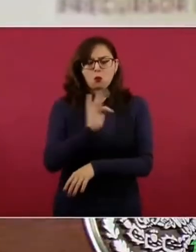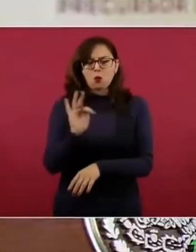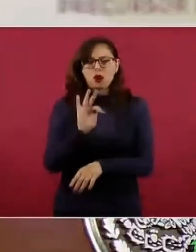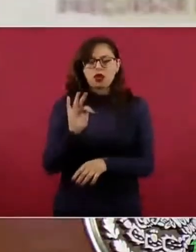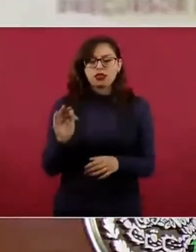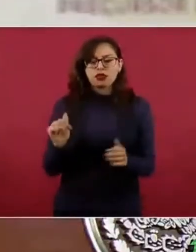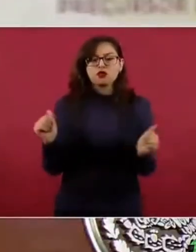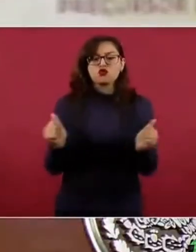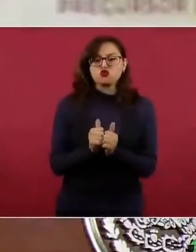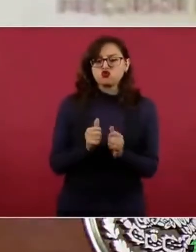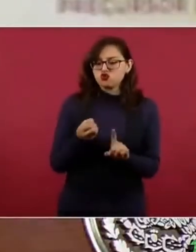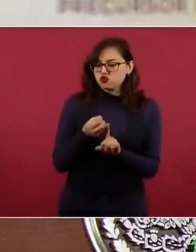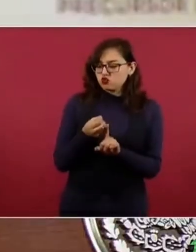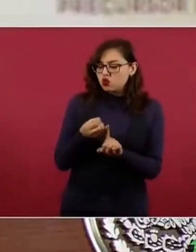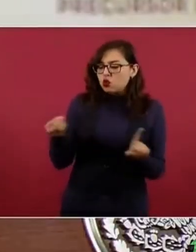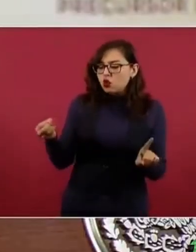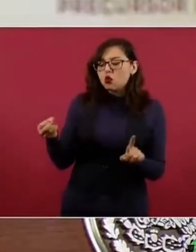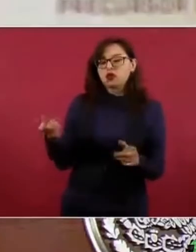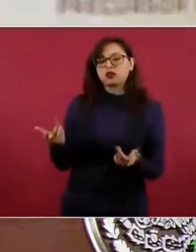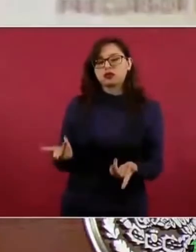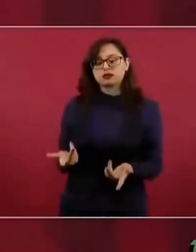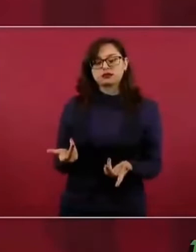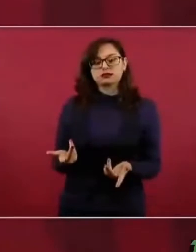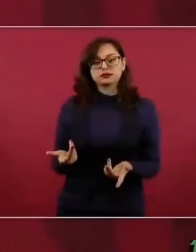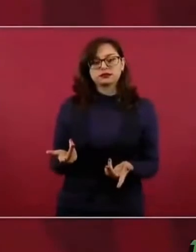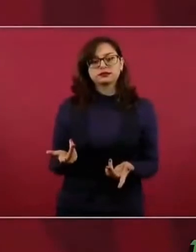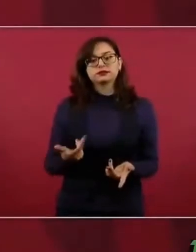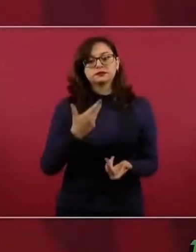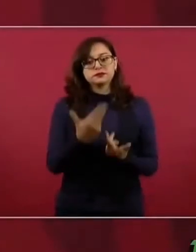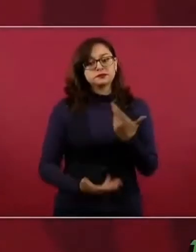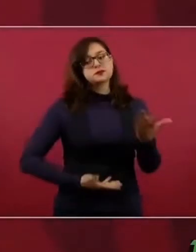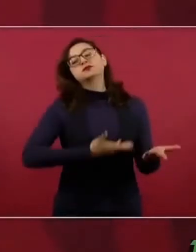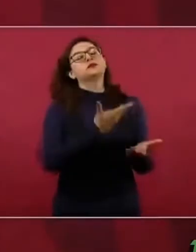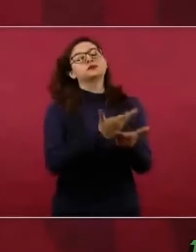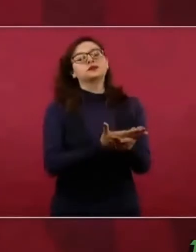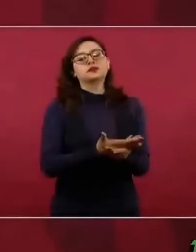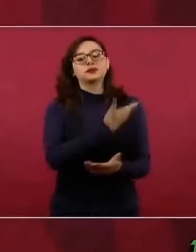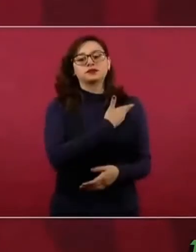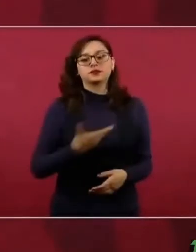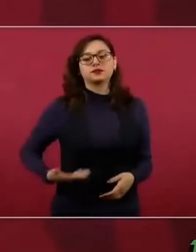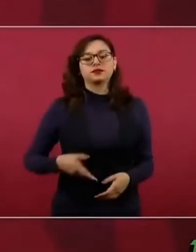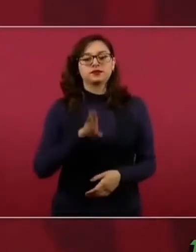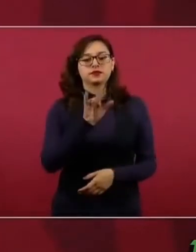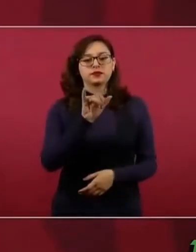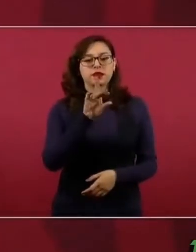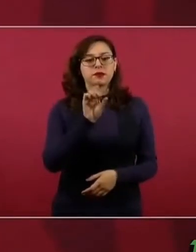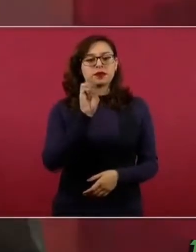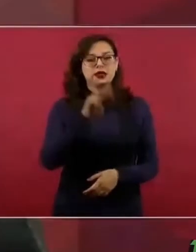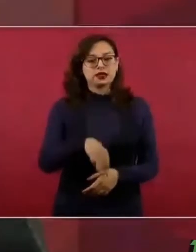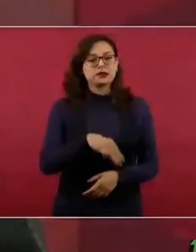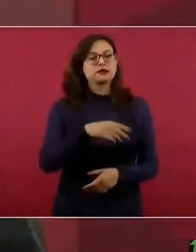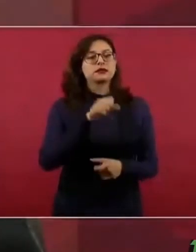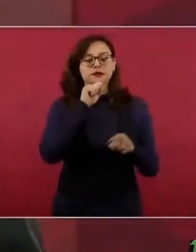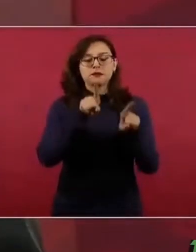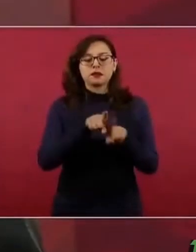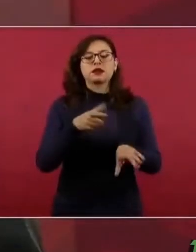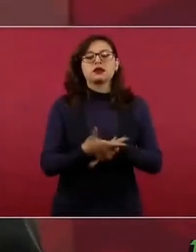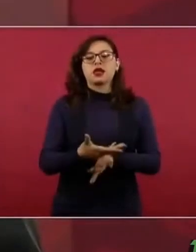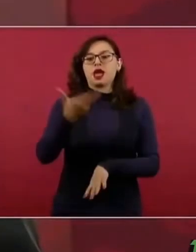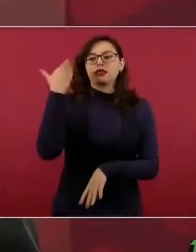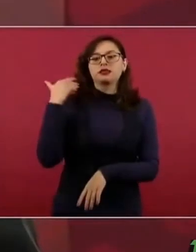no planteado no sólo al presente iba a ir desde que está el presidente ha hecho